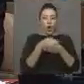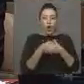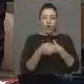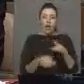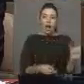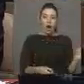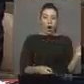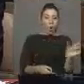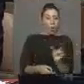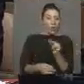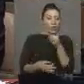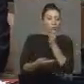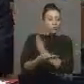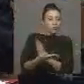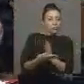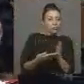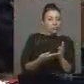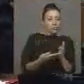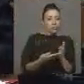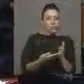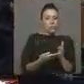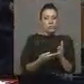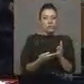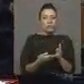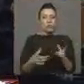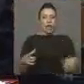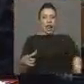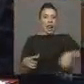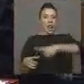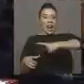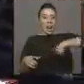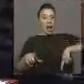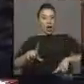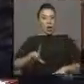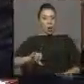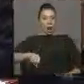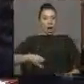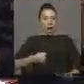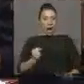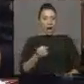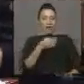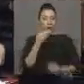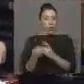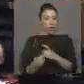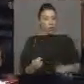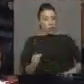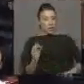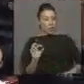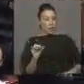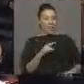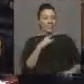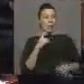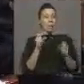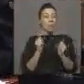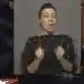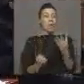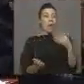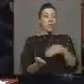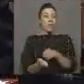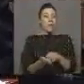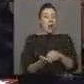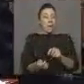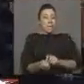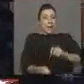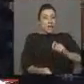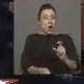breve narración. El lago Laja, que como dijo el diputado Pérez recién, tiene una capacidad de 4.000 millones de metros cúbicos, hoy